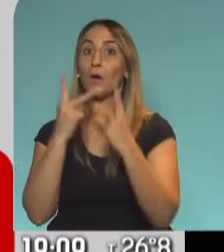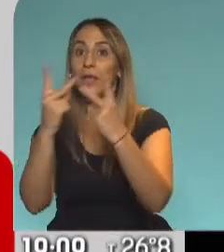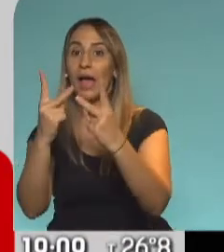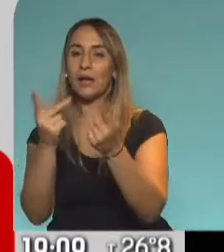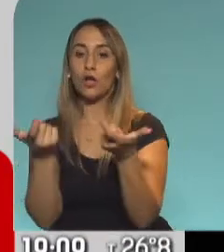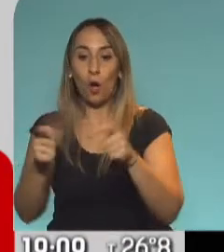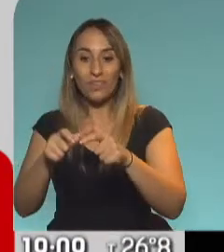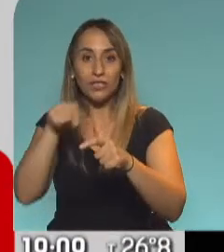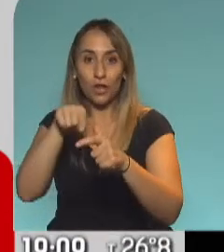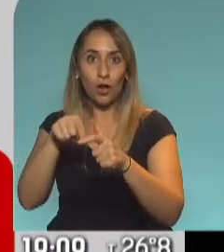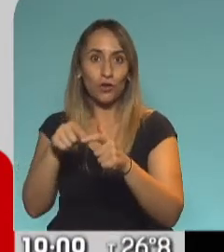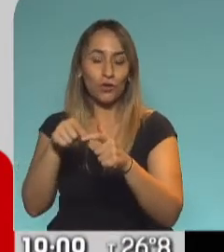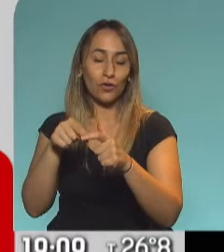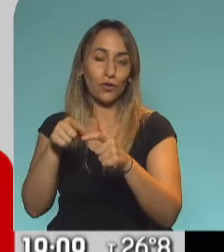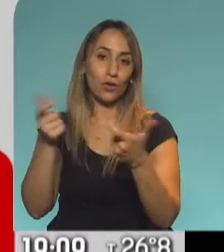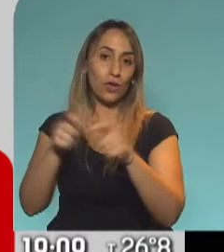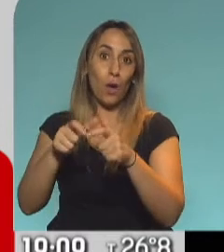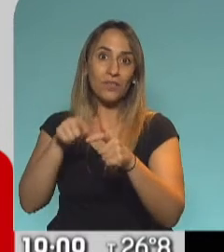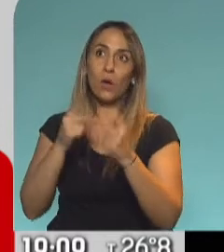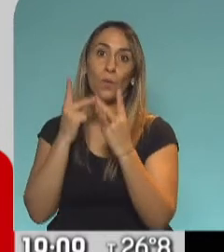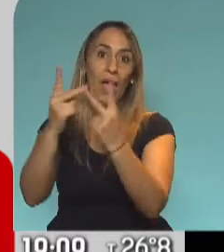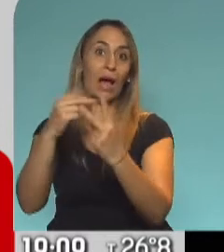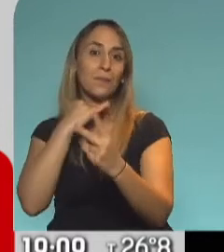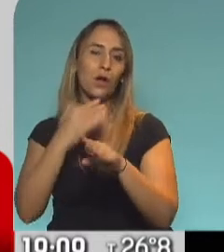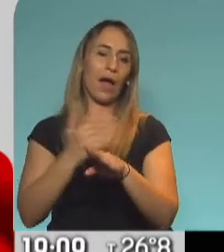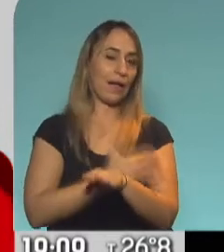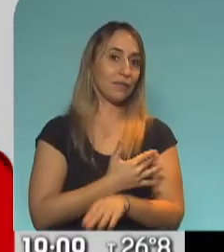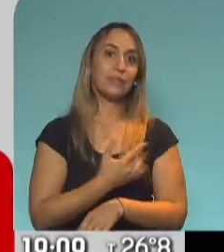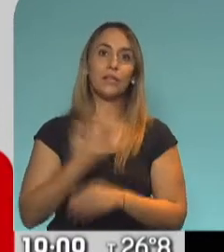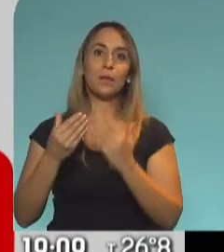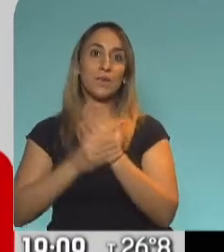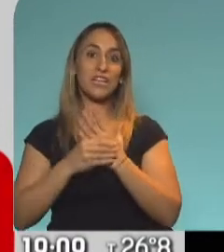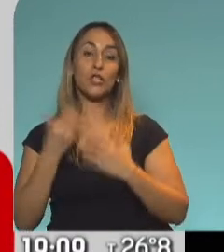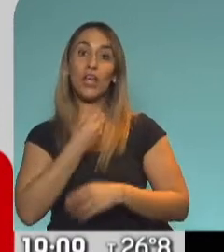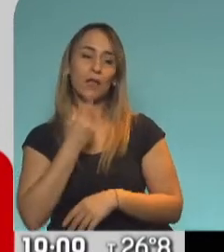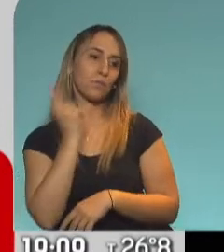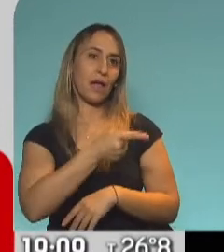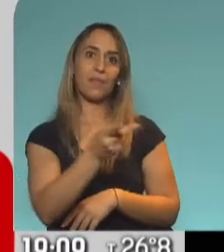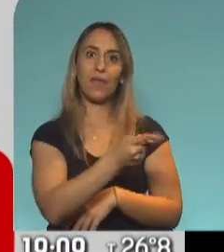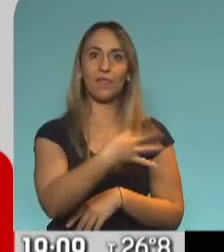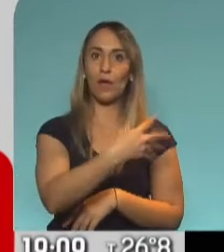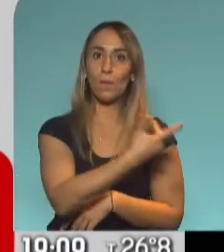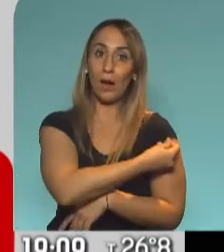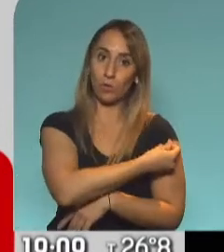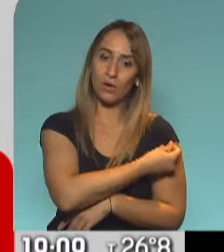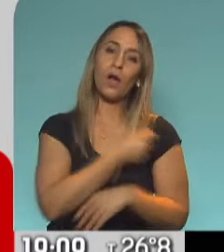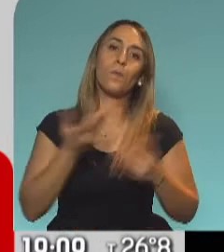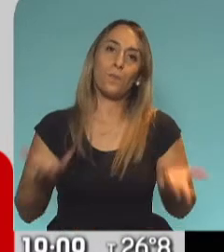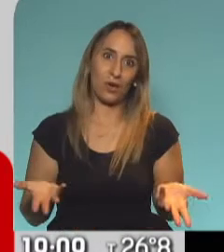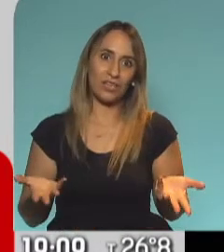que recién contaban en la apertura, ya viajó a México con el presidente Alberto Fernández. Finalmente ninguno de los dos, por este caso,